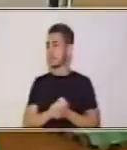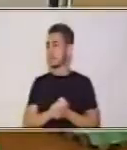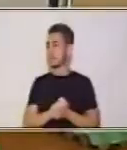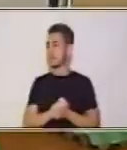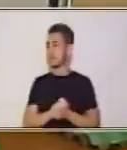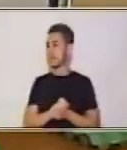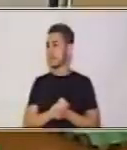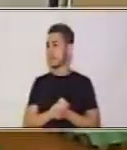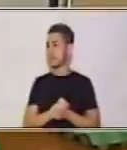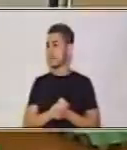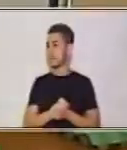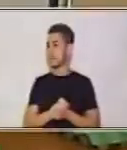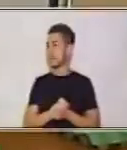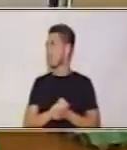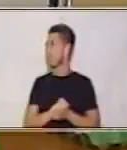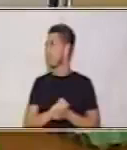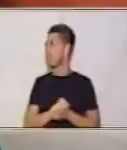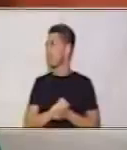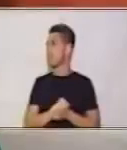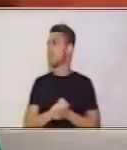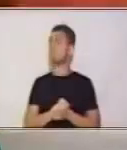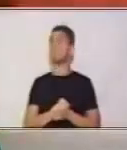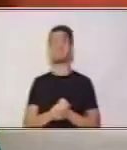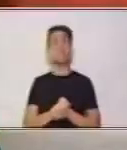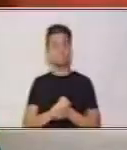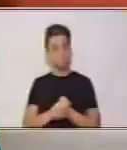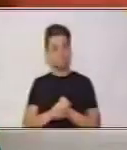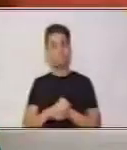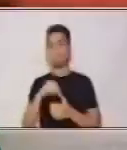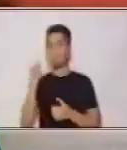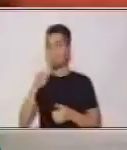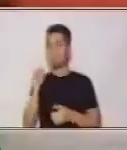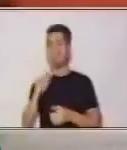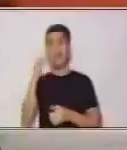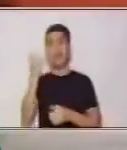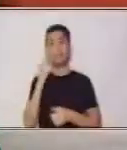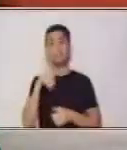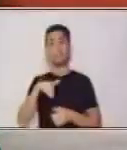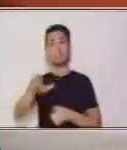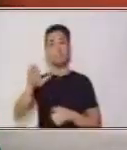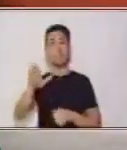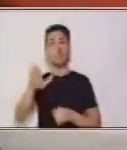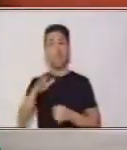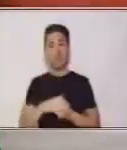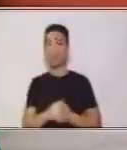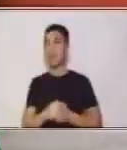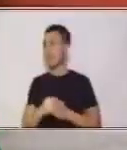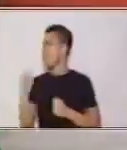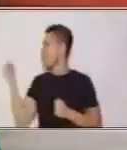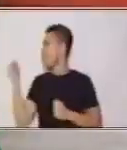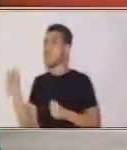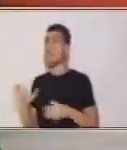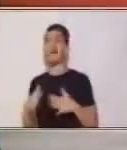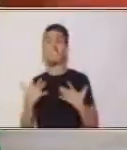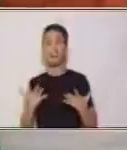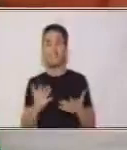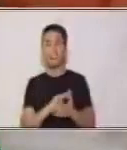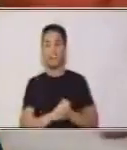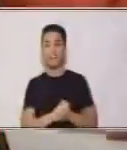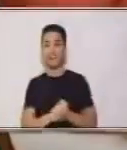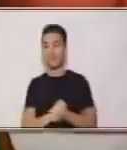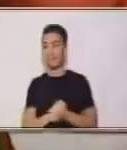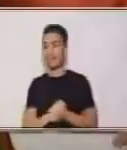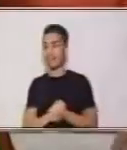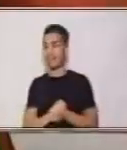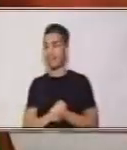color es este? Sí, muy bien. Es el color azul. Pues el color azul era